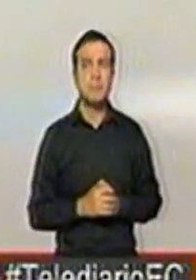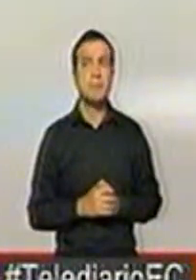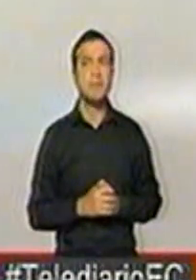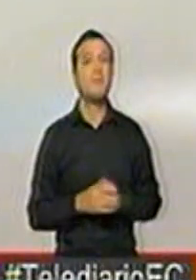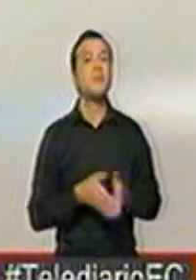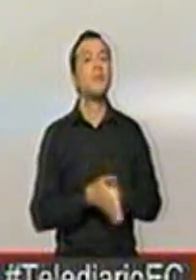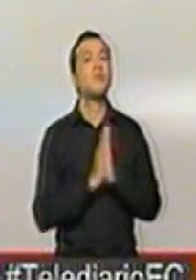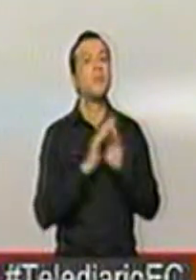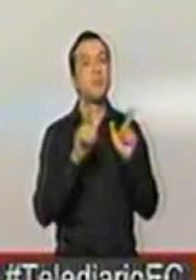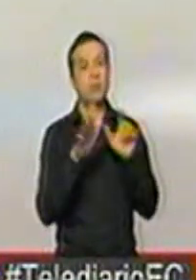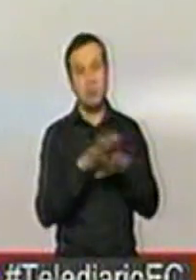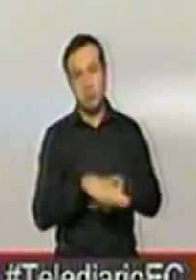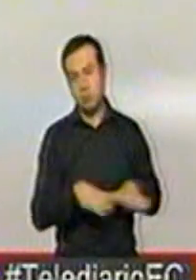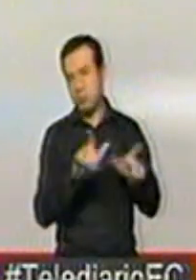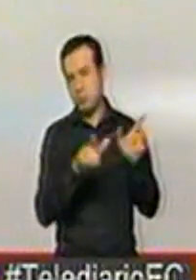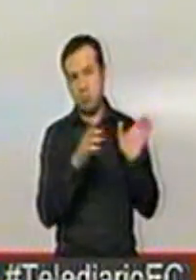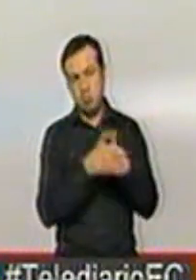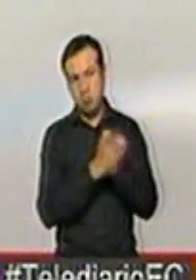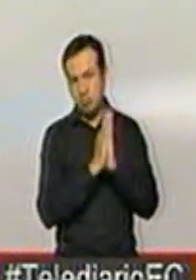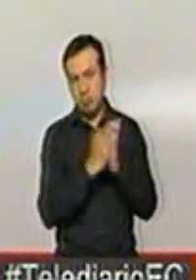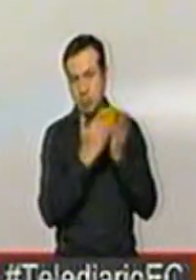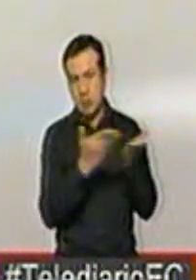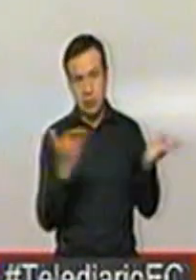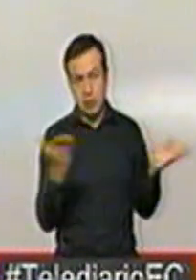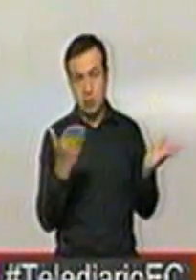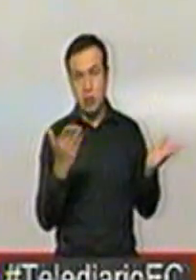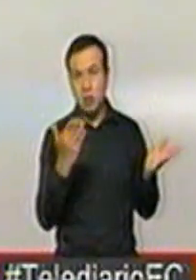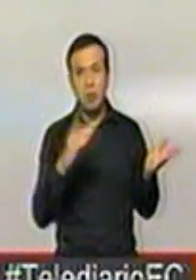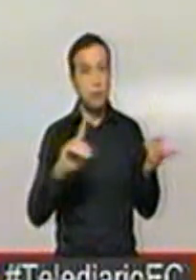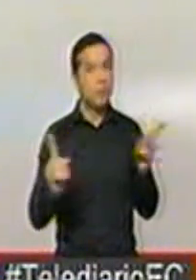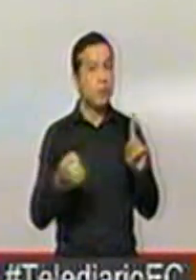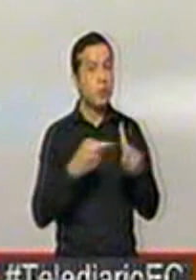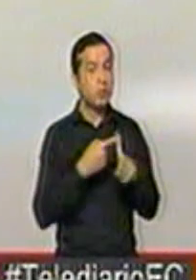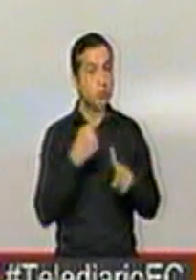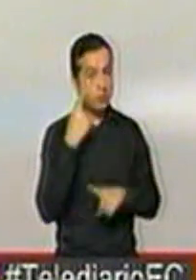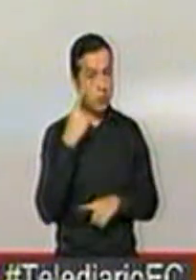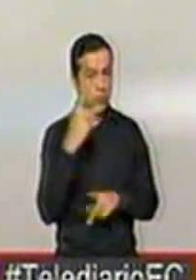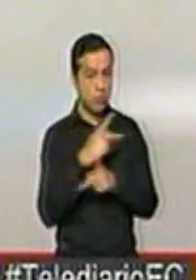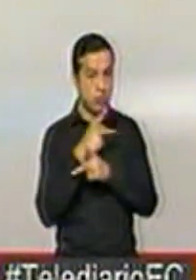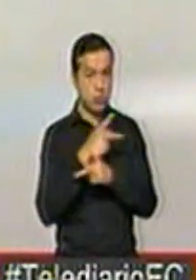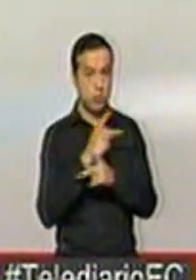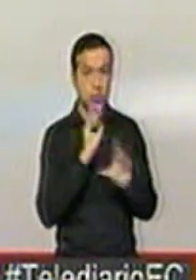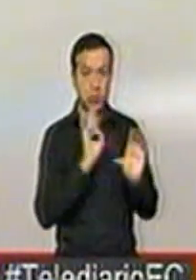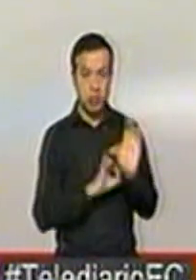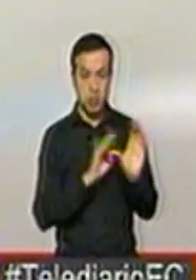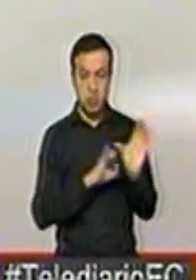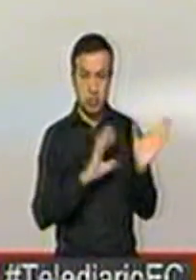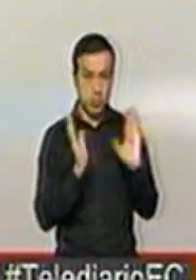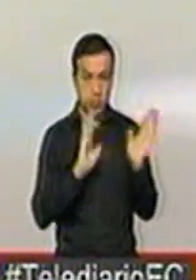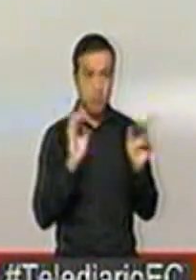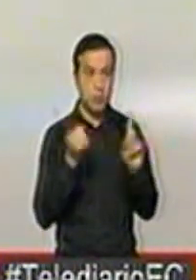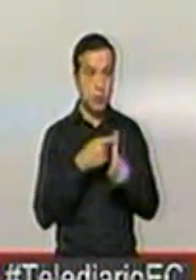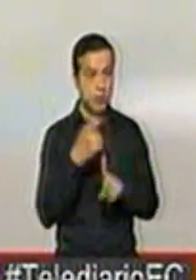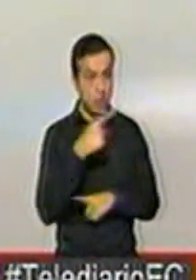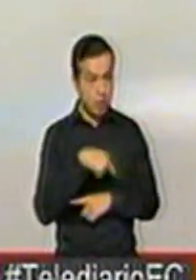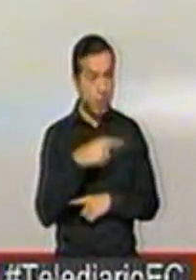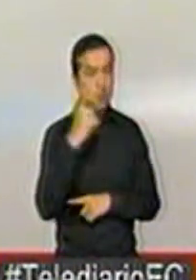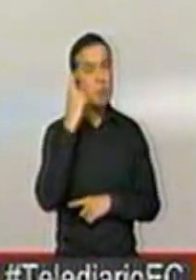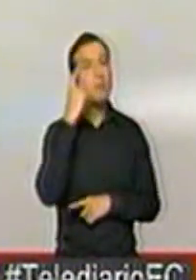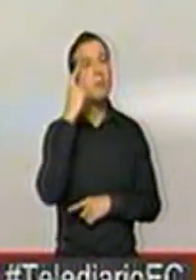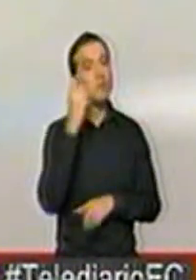clamor de la ciudadanía y es el clamor de la ciudadanía primero lo recogió el consejo de participación transitorio que justamente